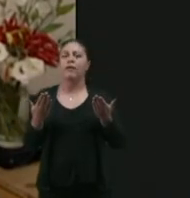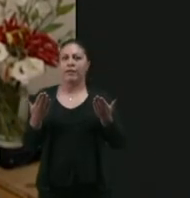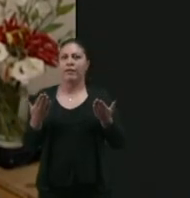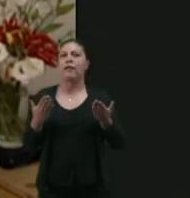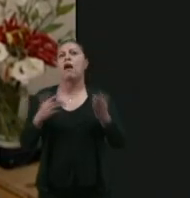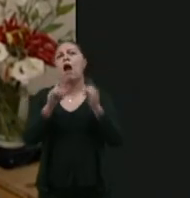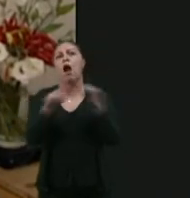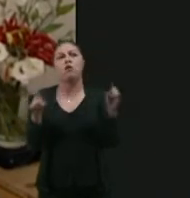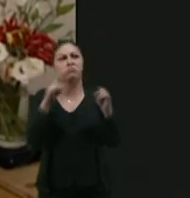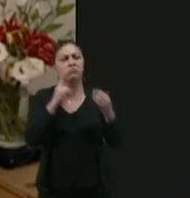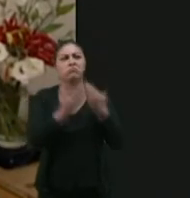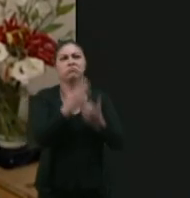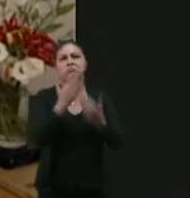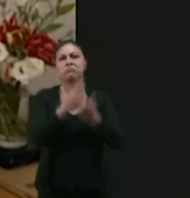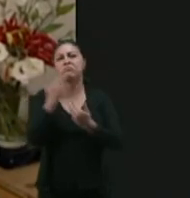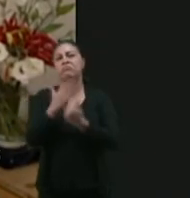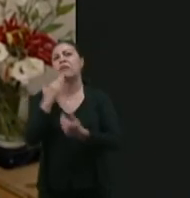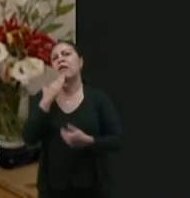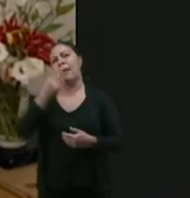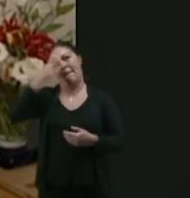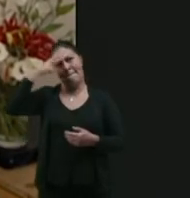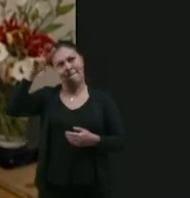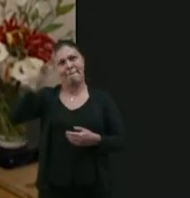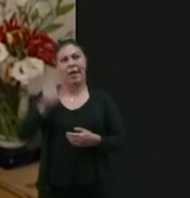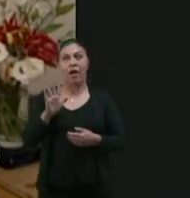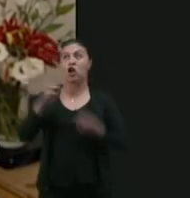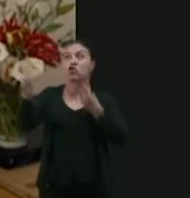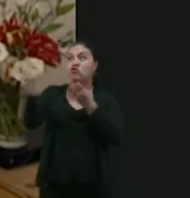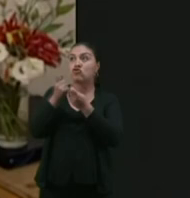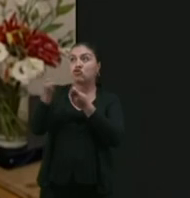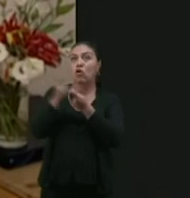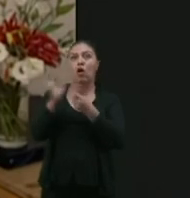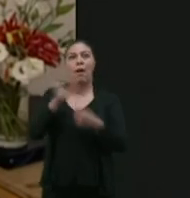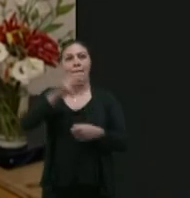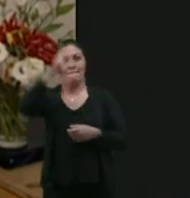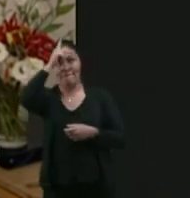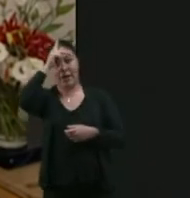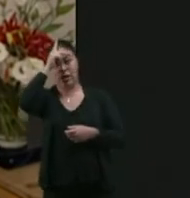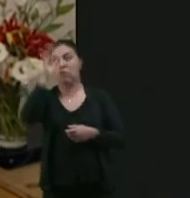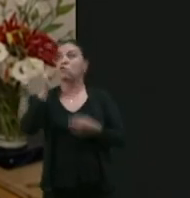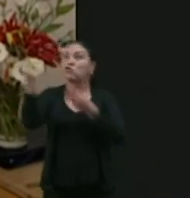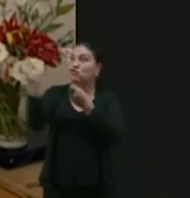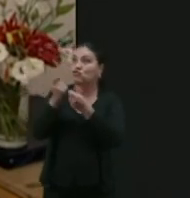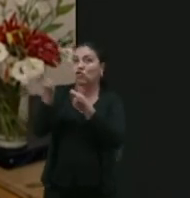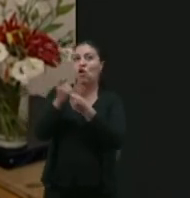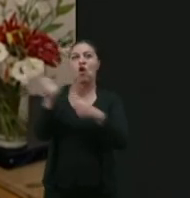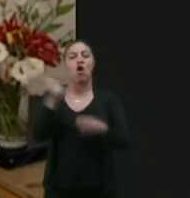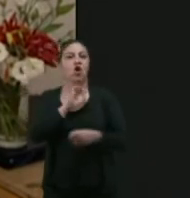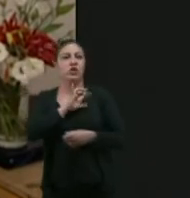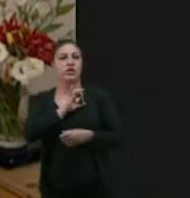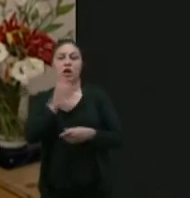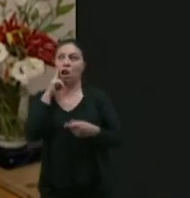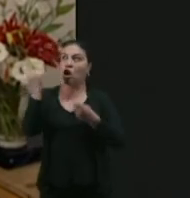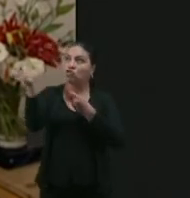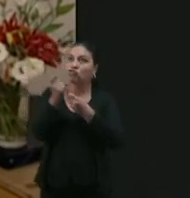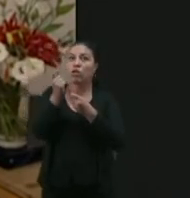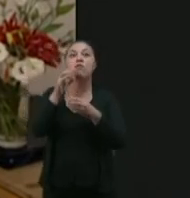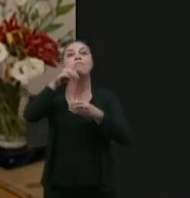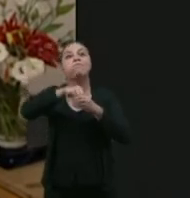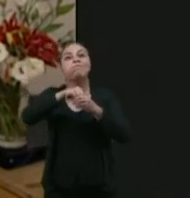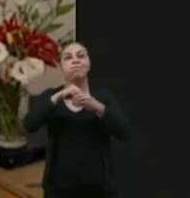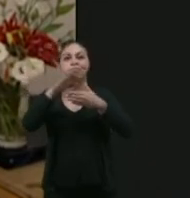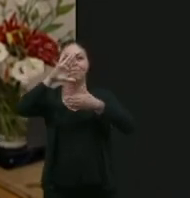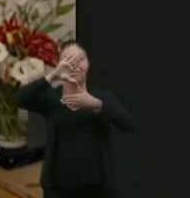acceder, que para mí sería México, para otras personas podría ser, por ejemplo, Perú o Chile u otro lugar en América Latina, y terminan